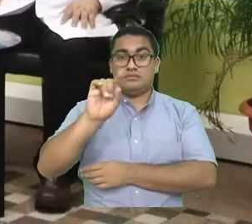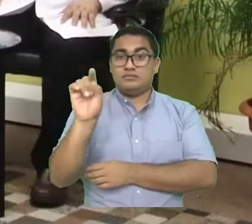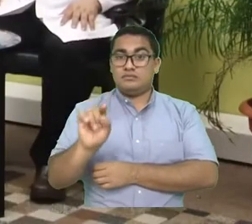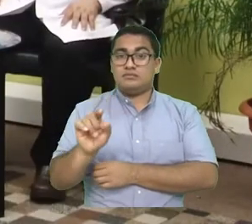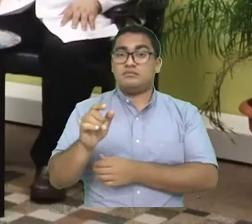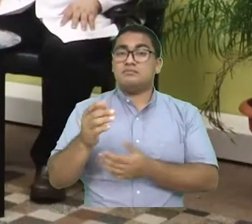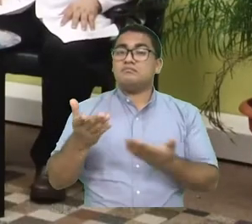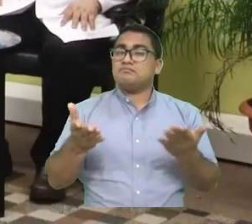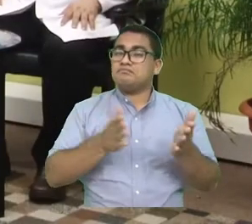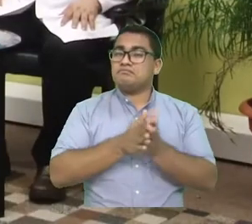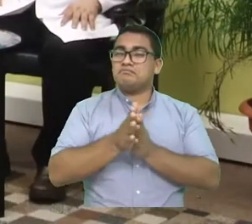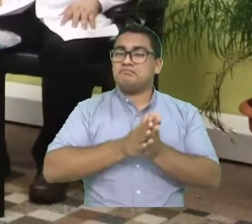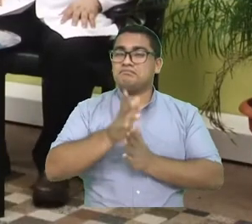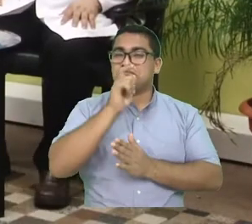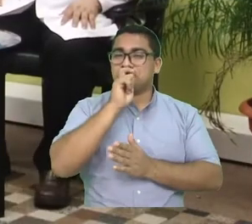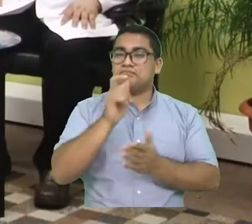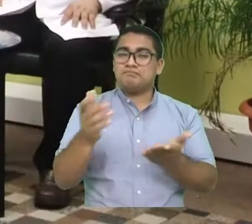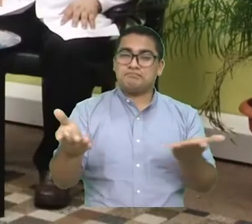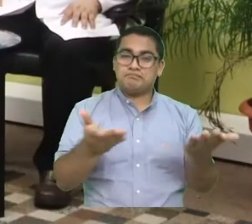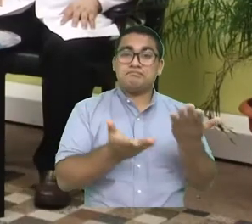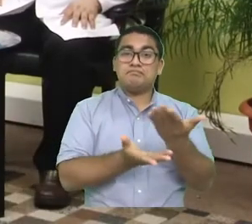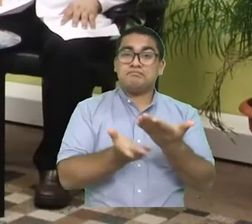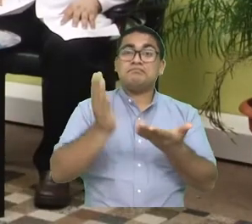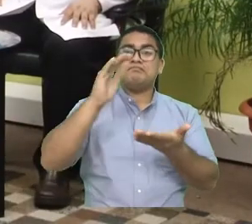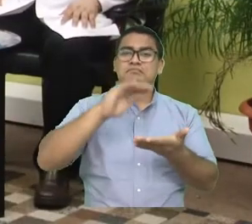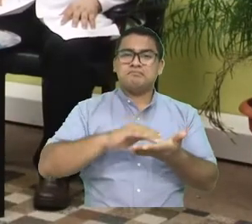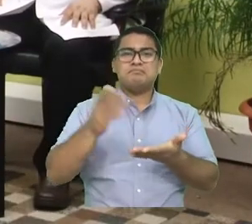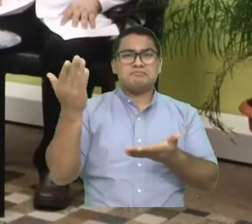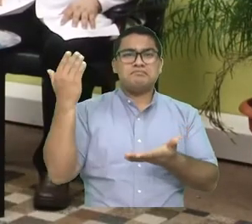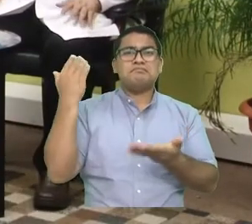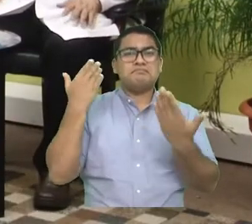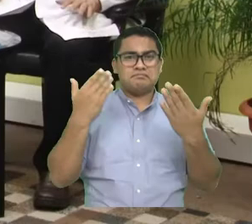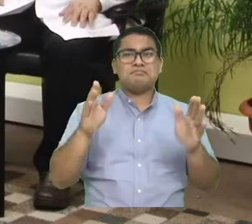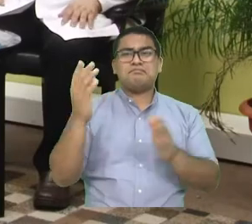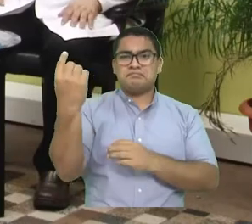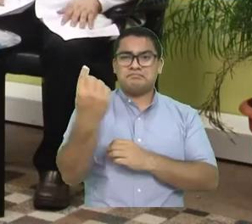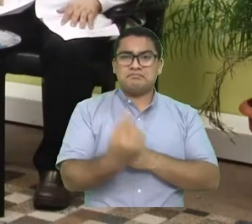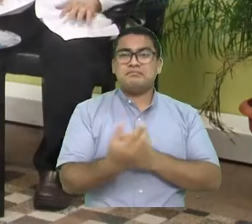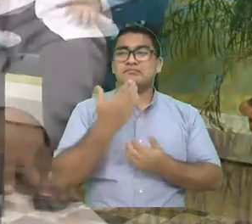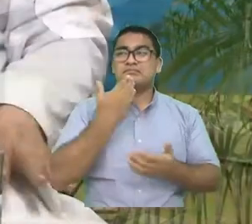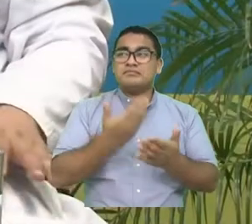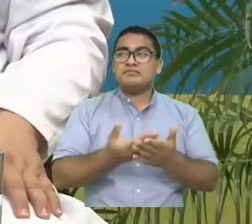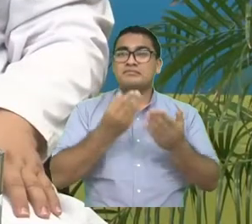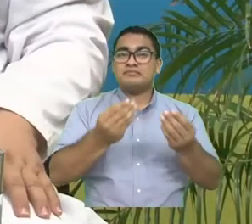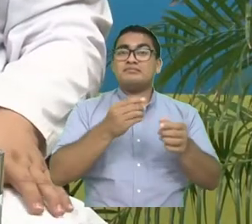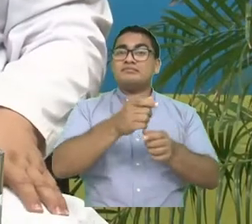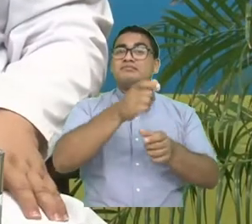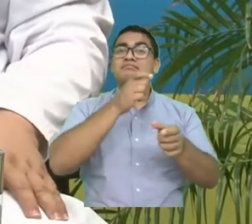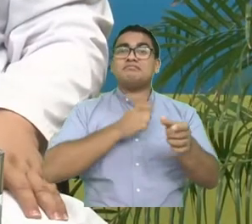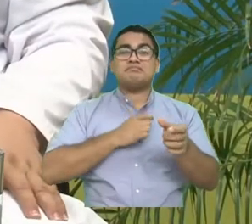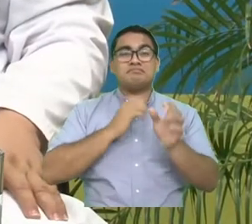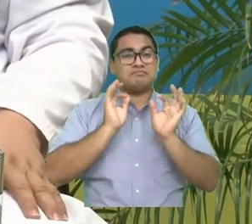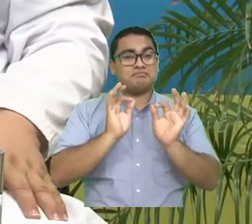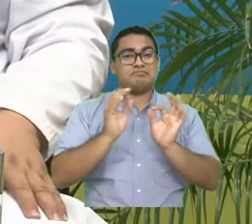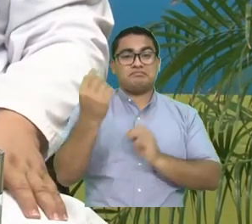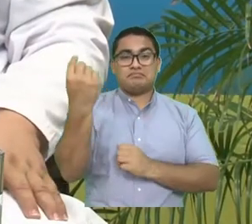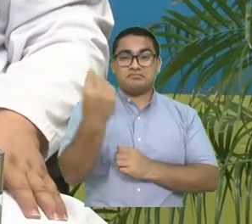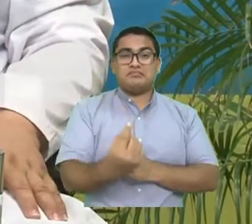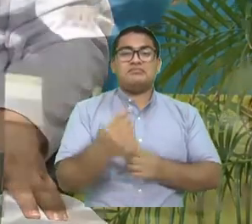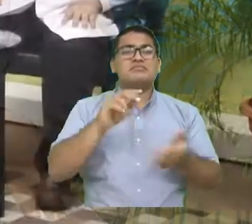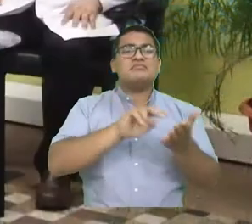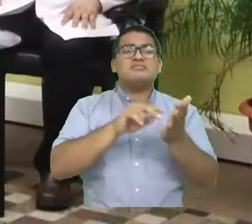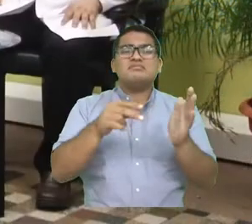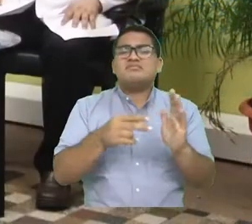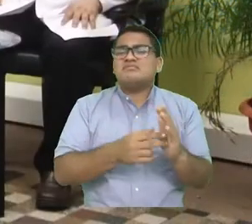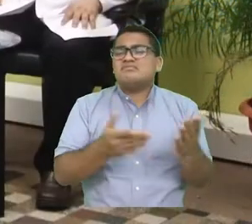gusto, es un placer siempre tenerlo aquí nuevamente, ya ha venido varias veces. Sí, gracias por invitarme y bueno, aquí me tenés siempre. Bueno, definamos primero qué